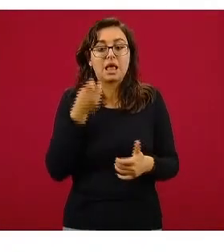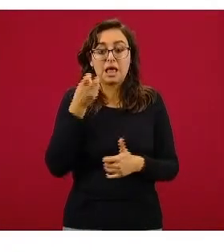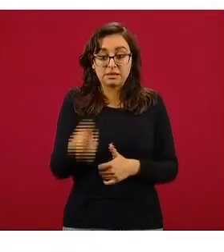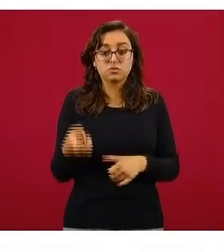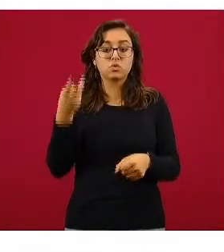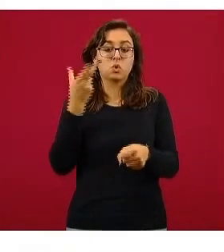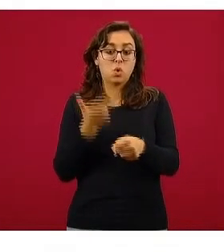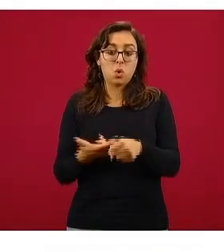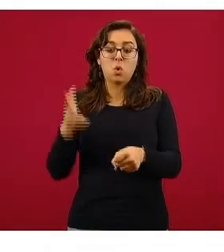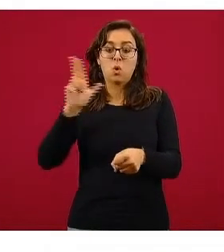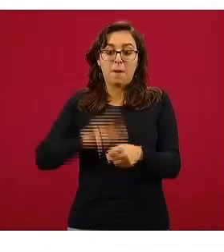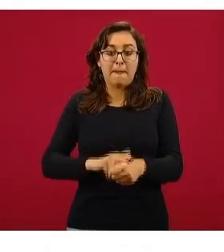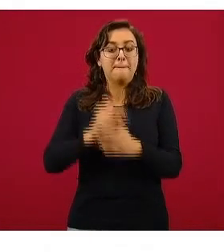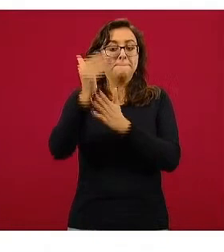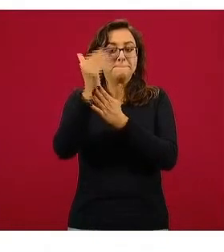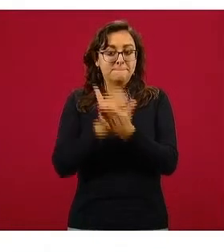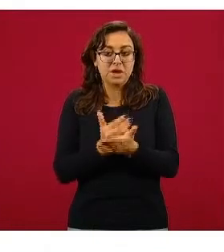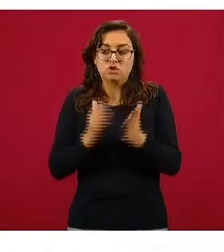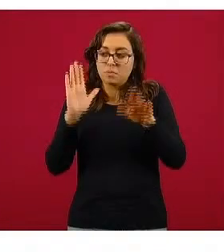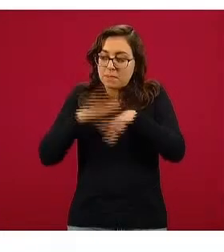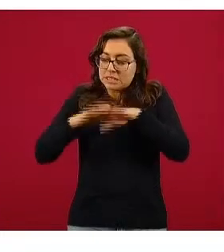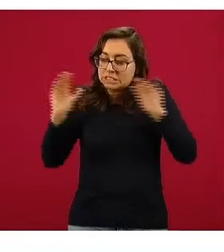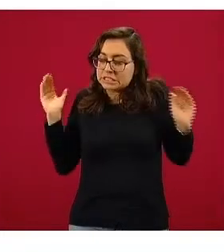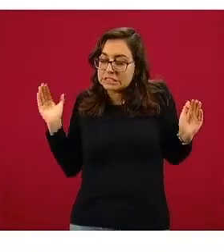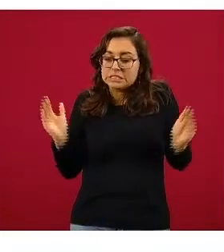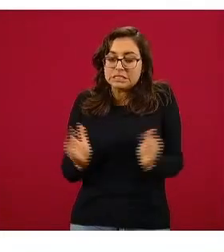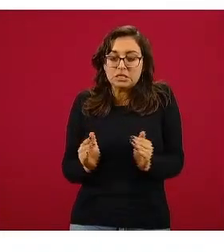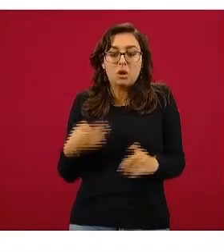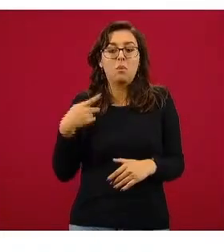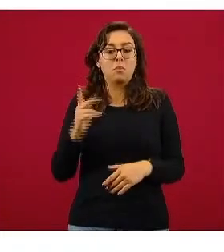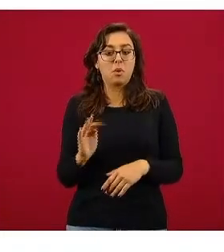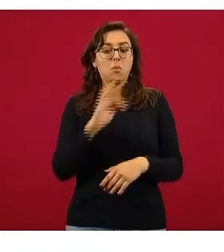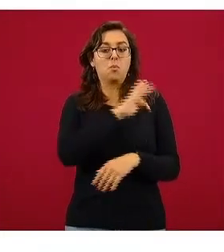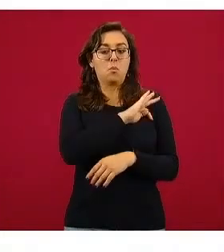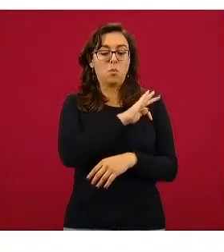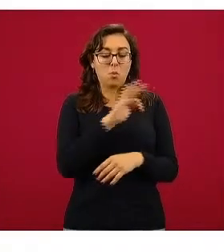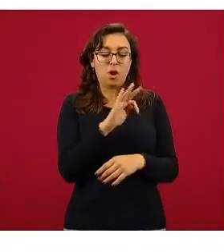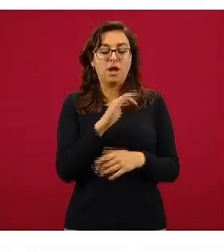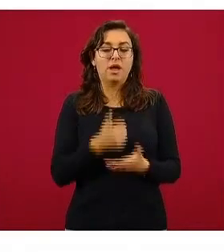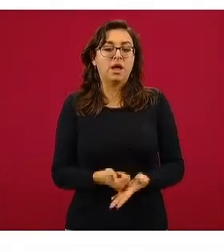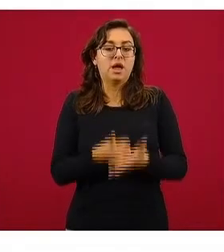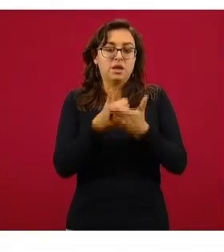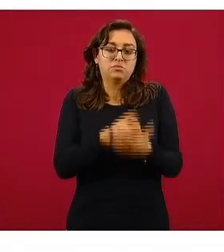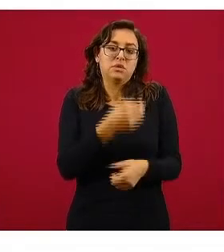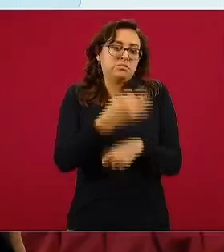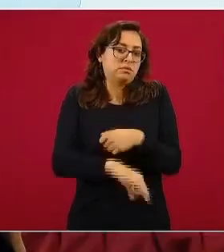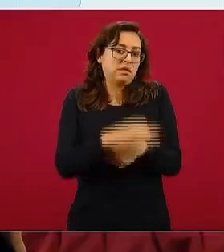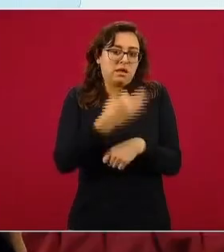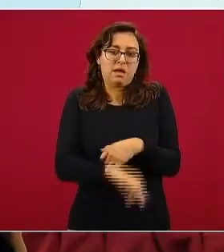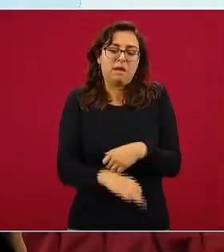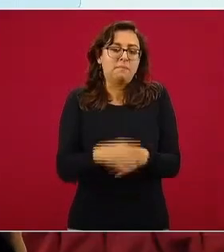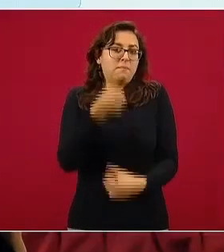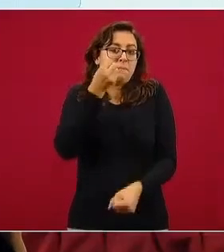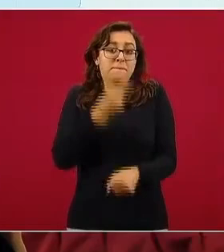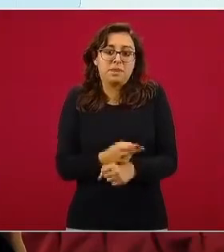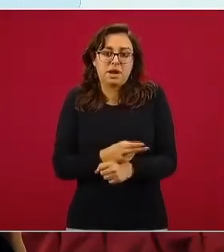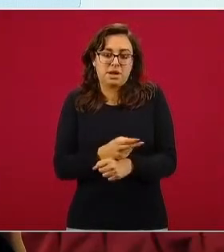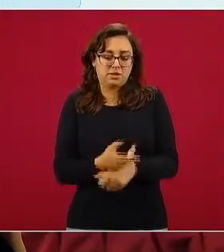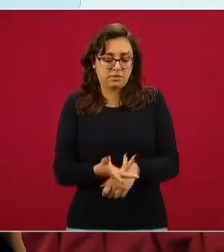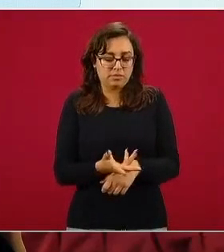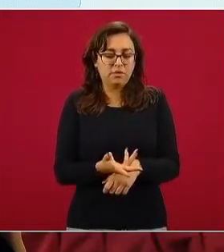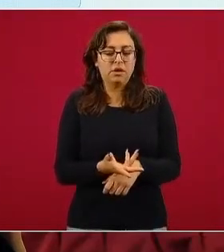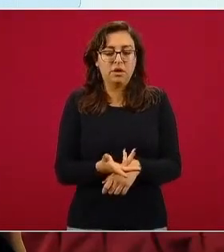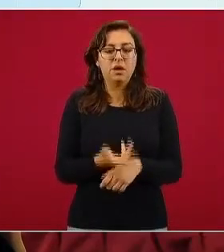unidades que tengan una menor capacidad, pero que puedan funcionar como unidades de hospitalización anticipada. Mucho del esfuerzo que hizo el